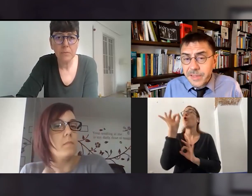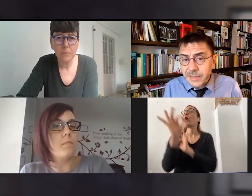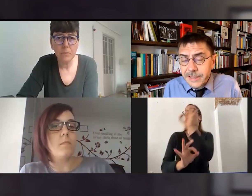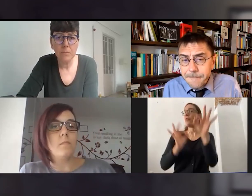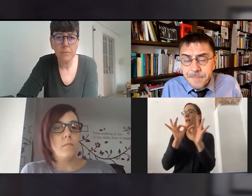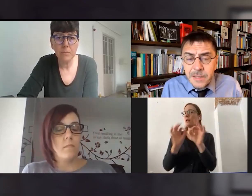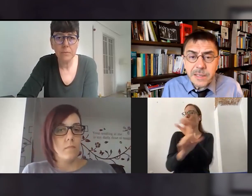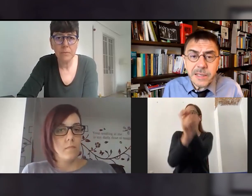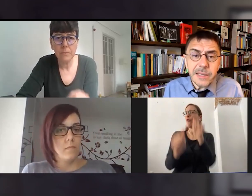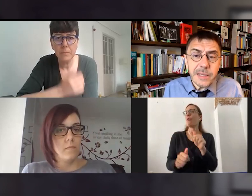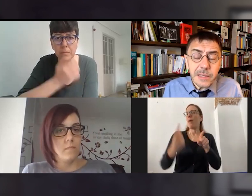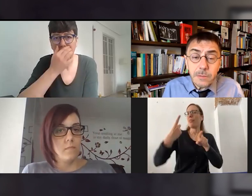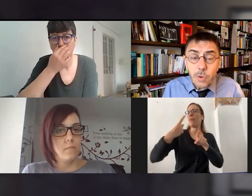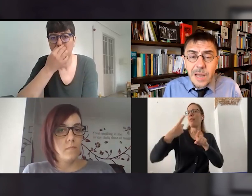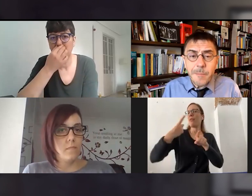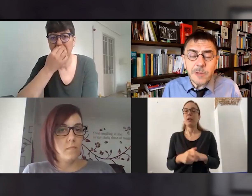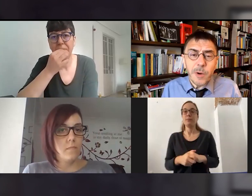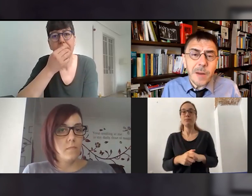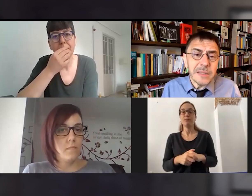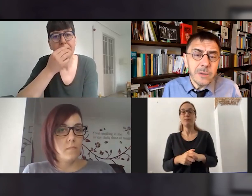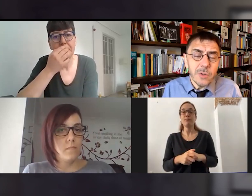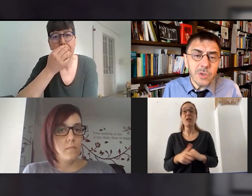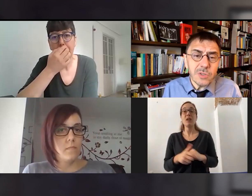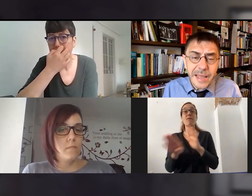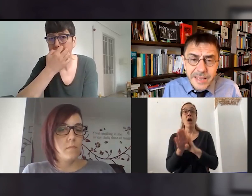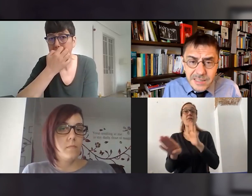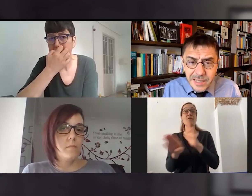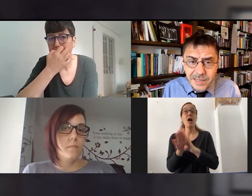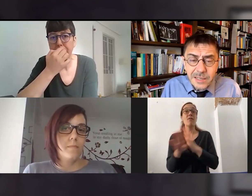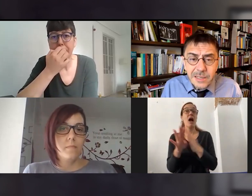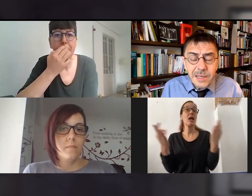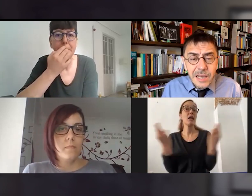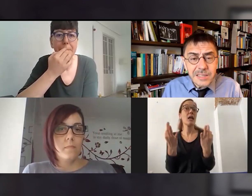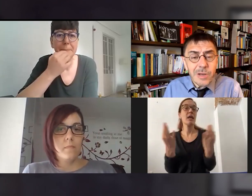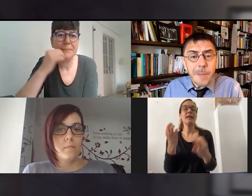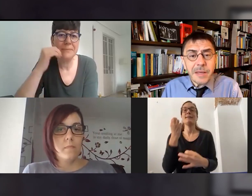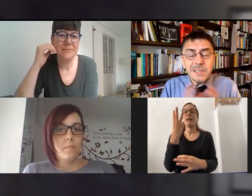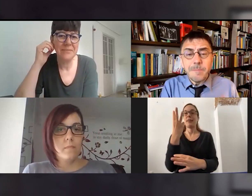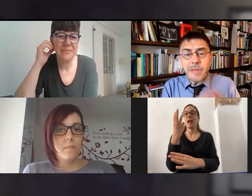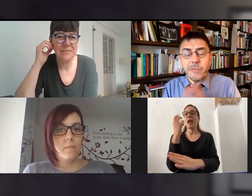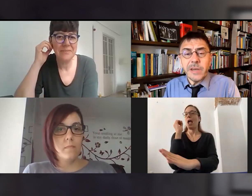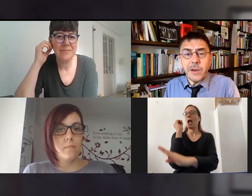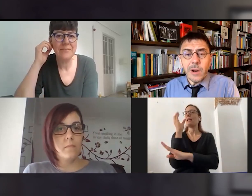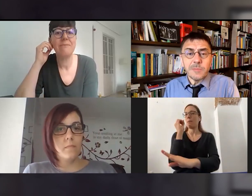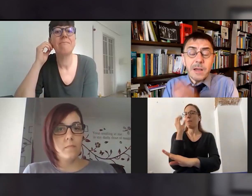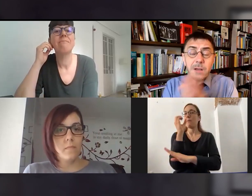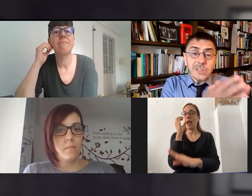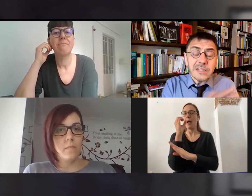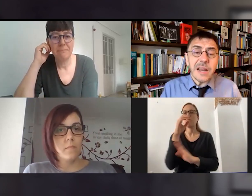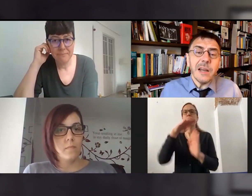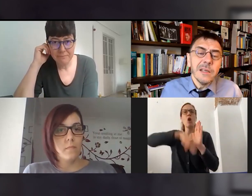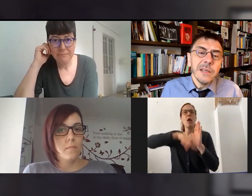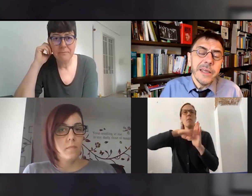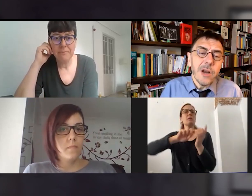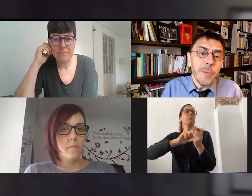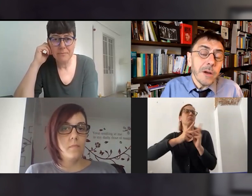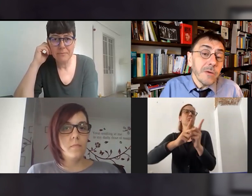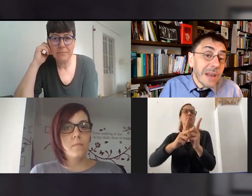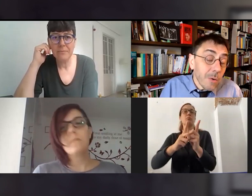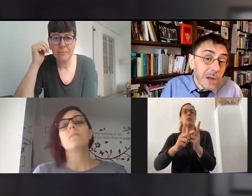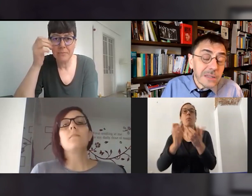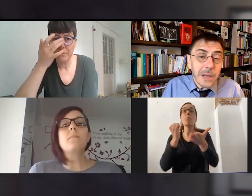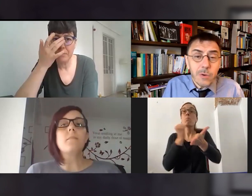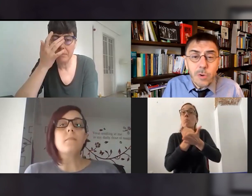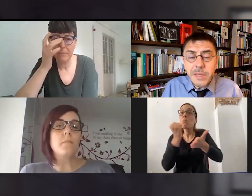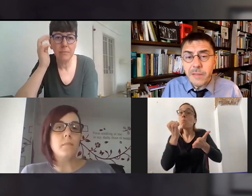es evidente que los cambios programáticos ahí están. Ha sido capaz, sin pedir dinero a los bancos, de entrar en el gobierno